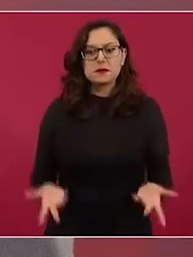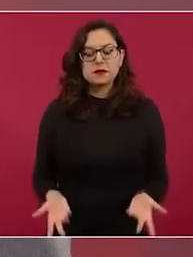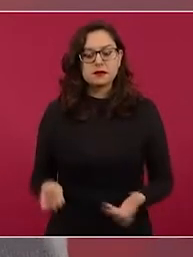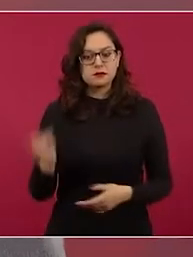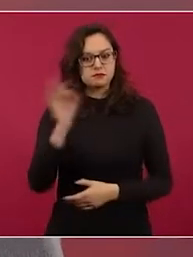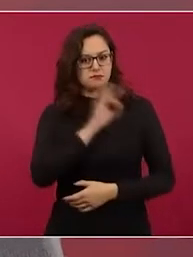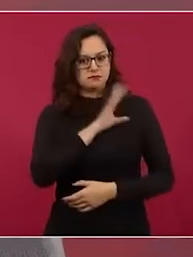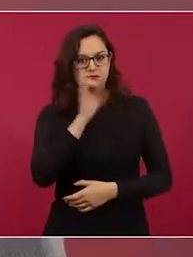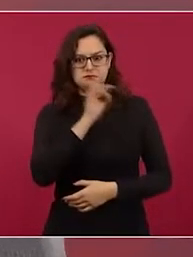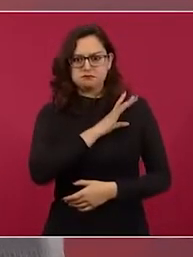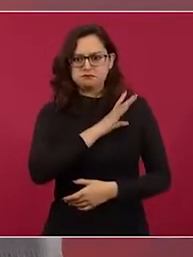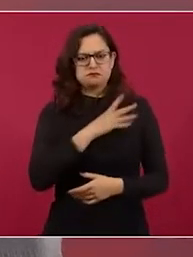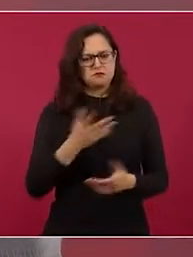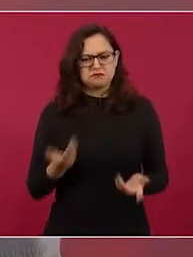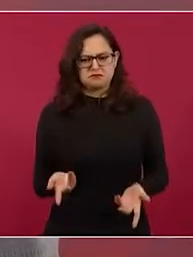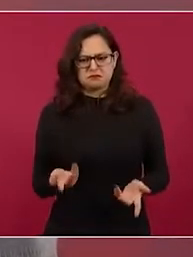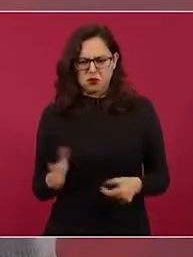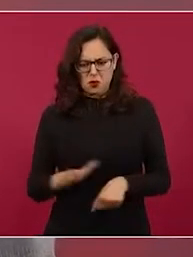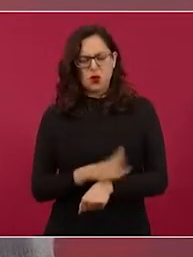En la fiscalía,